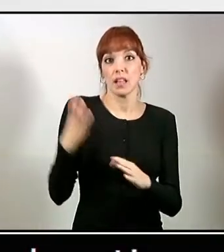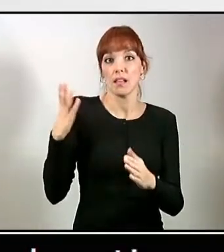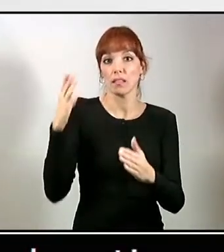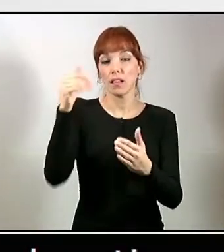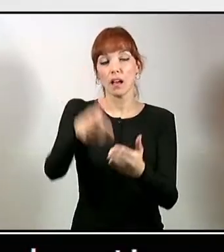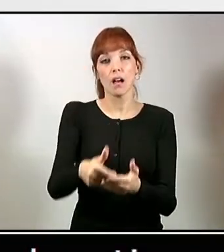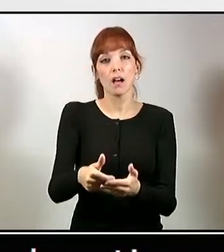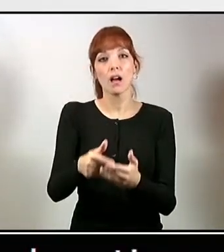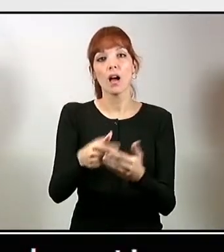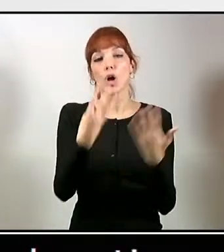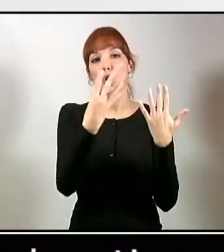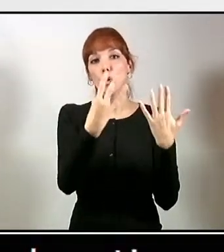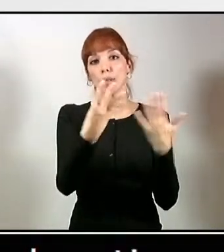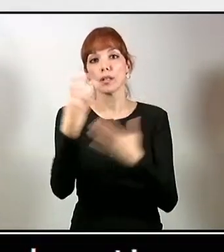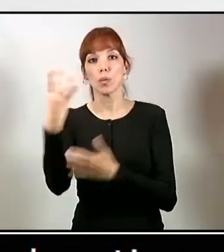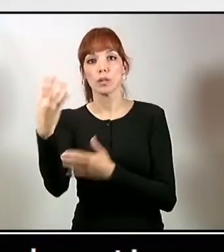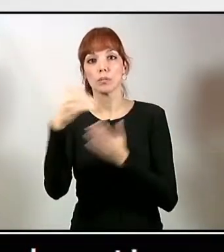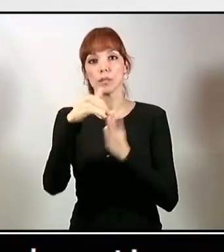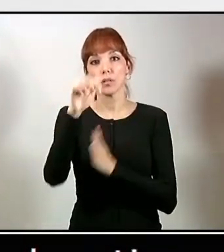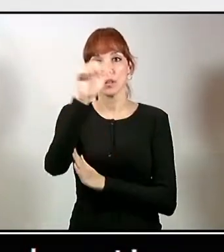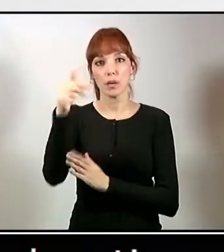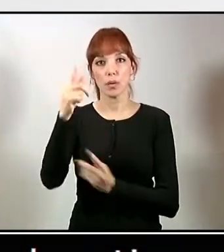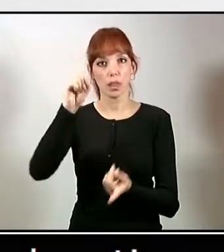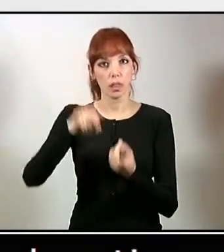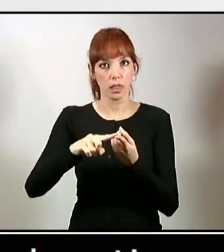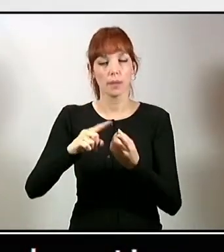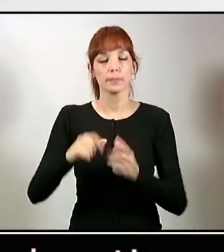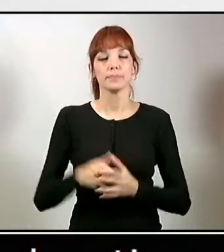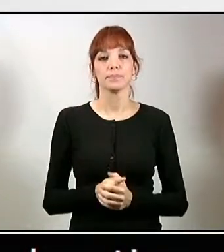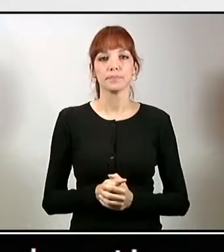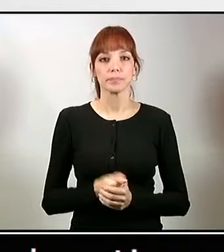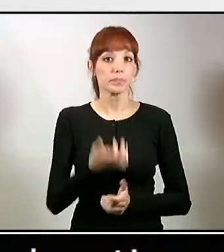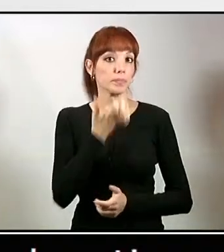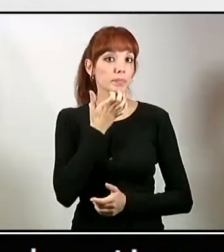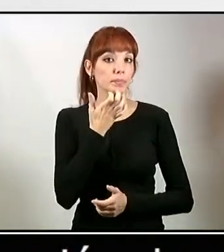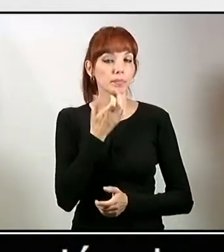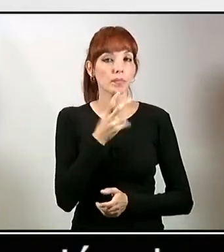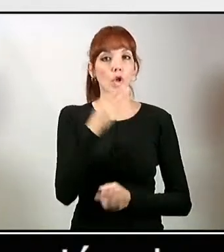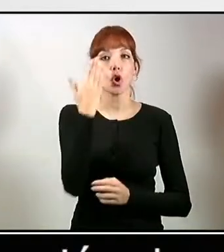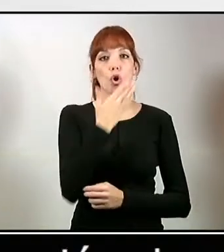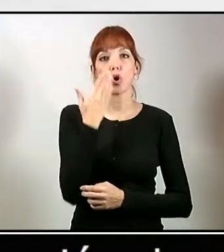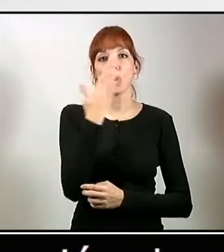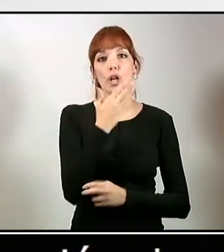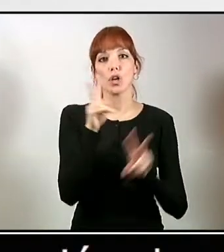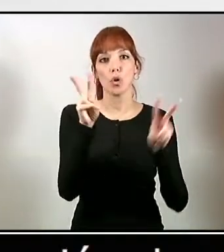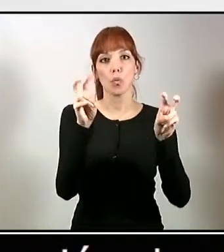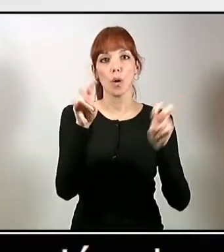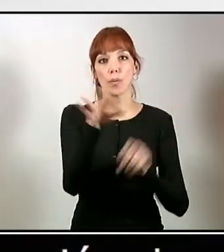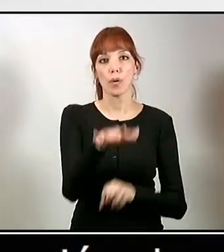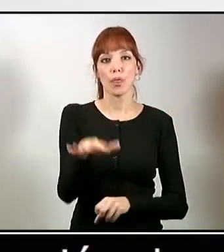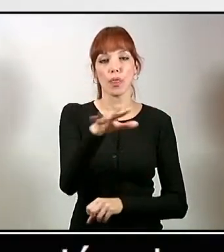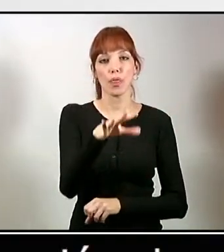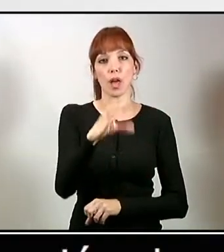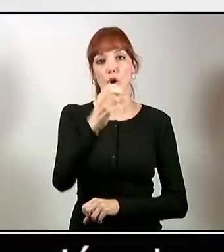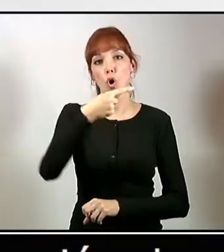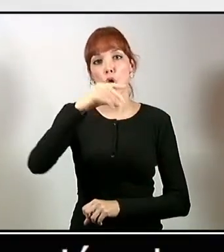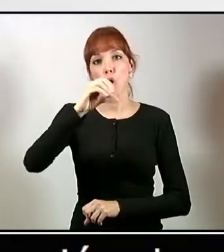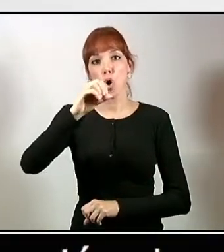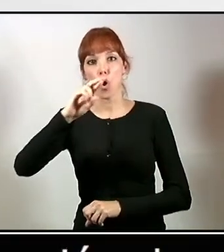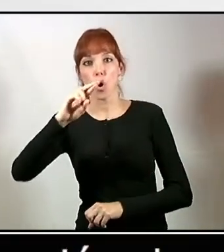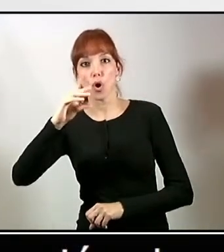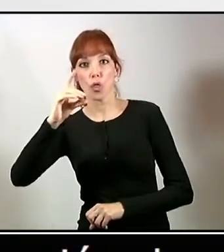hoy de 94 millones de euros. Algunos ejemplos han sido el nuevo colegio en Cerro Gordo, el nuevo centro